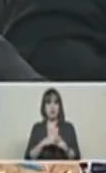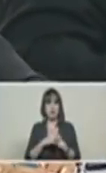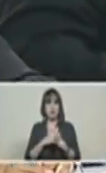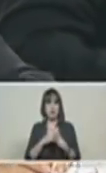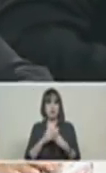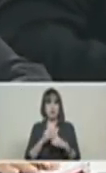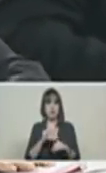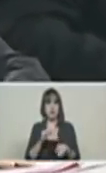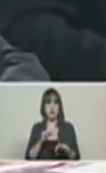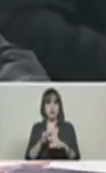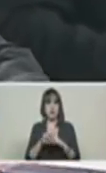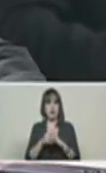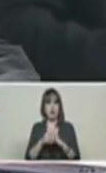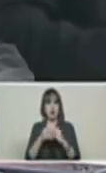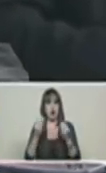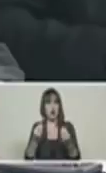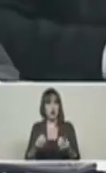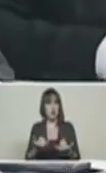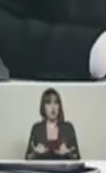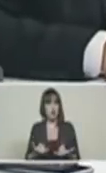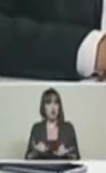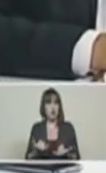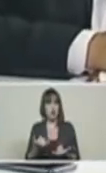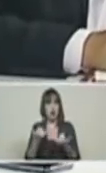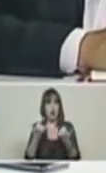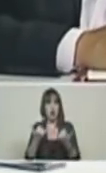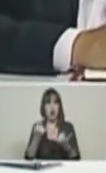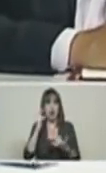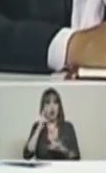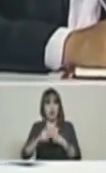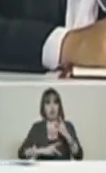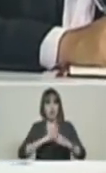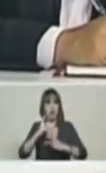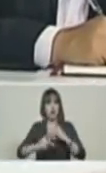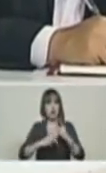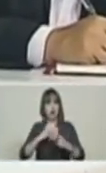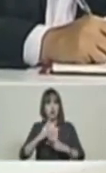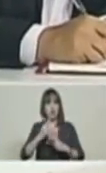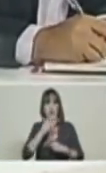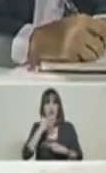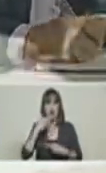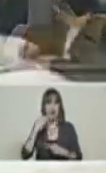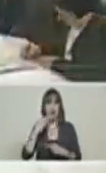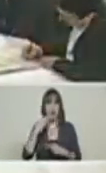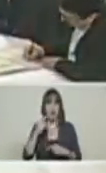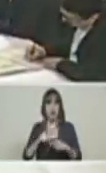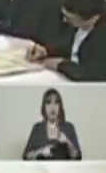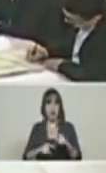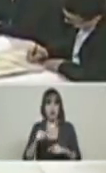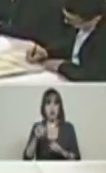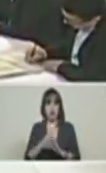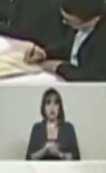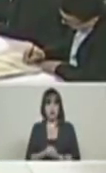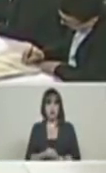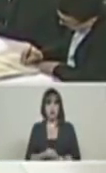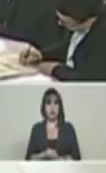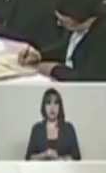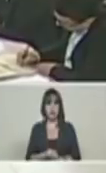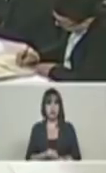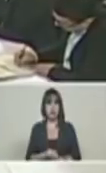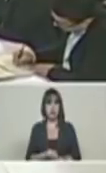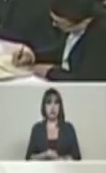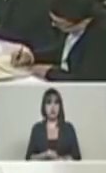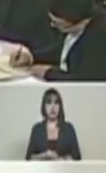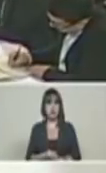muy activados, garantizando la elevación de la producción, es la clave, compañero, que